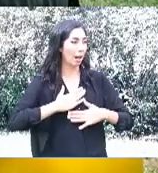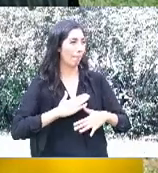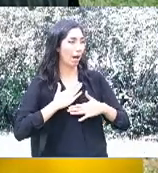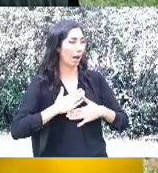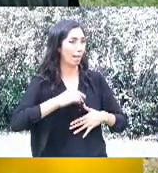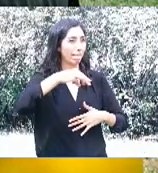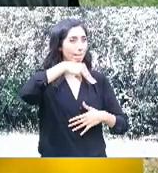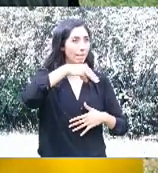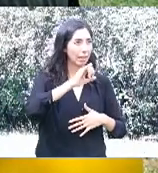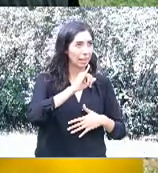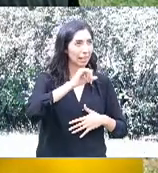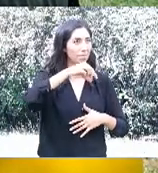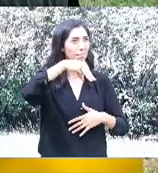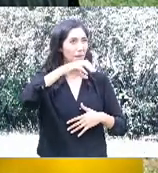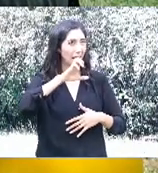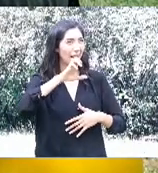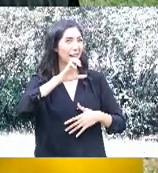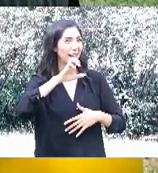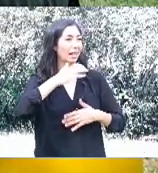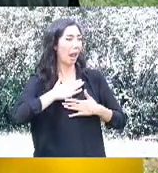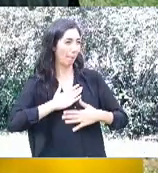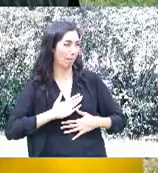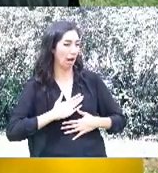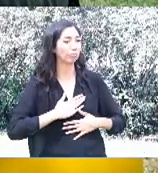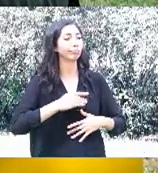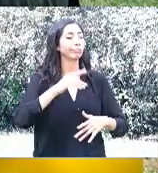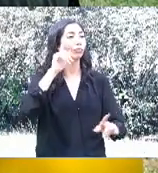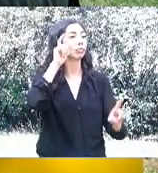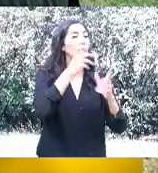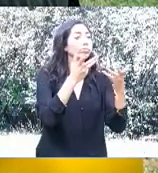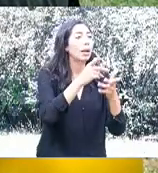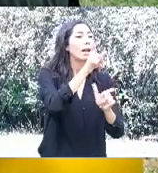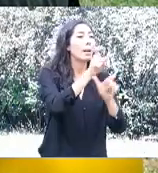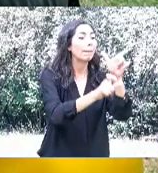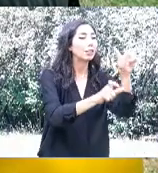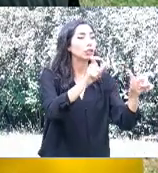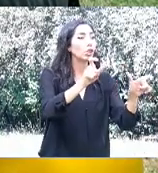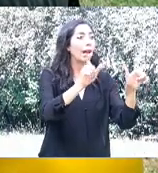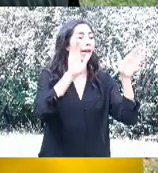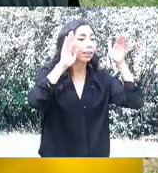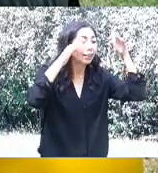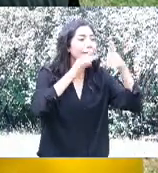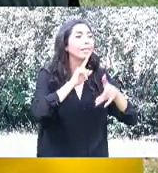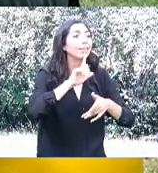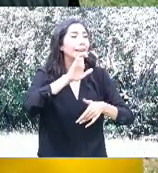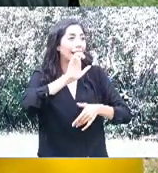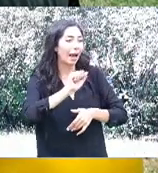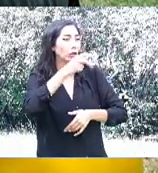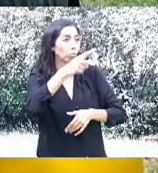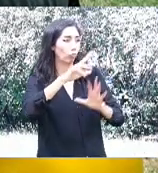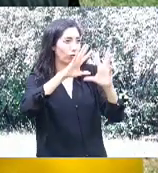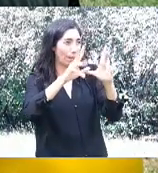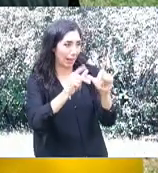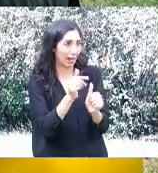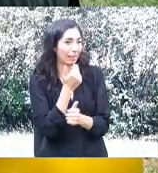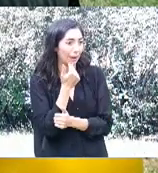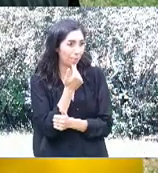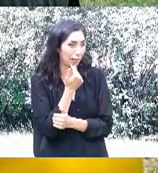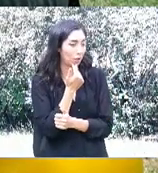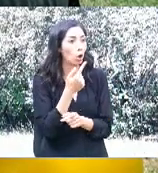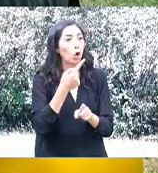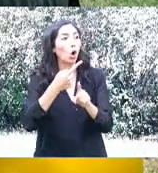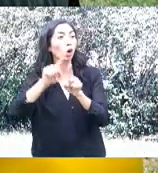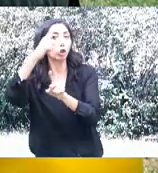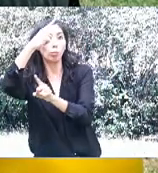dedicada especialmente para personas en el espectro autista y sus familias eh Esa iniciativa ha sido recogida por otros